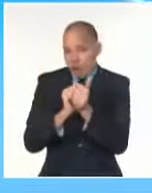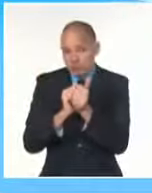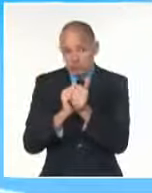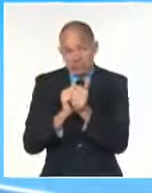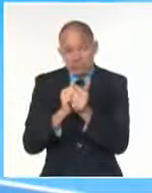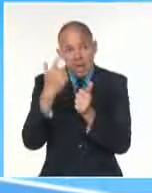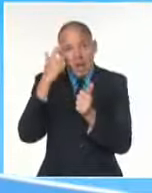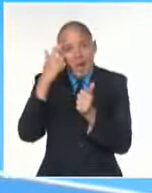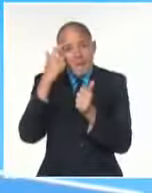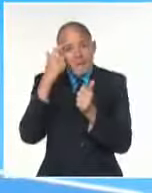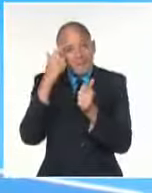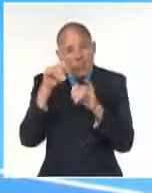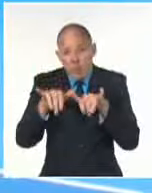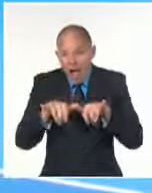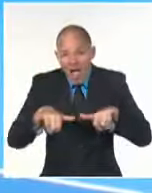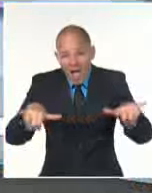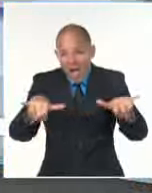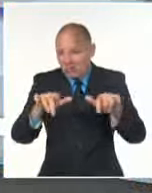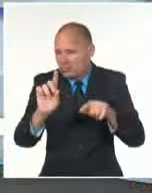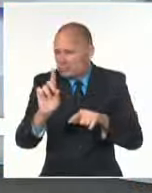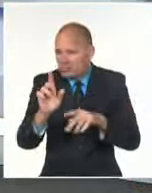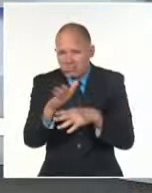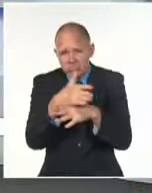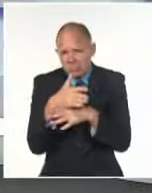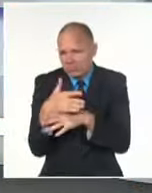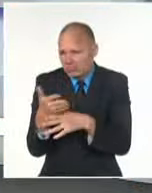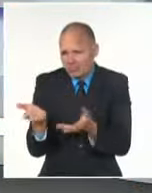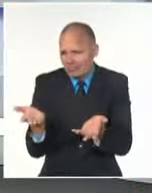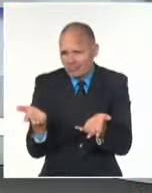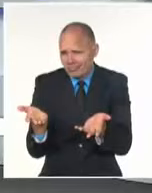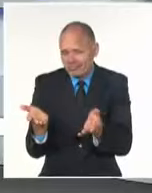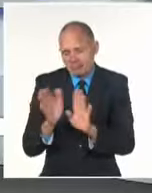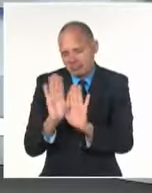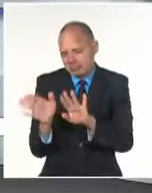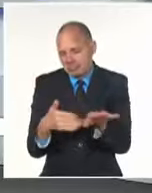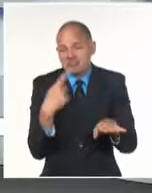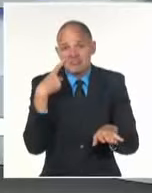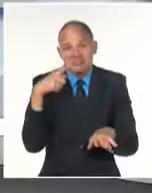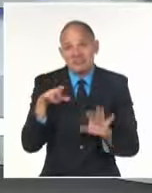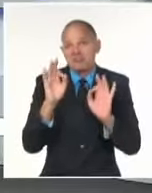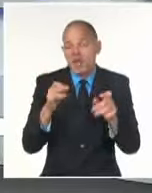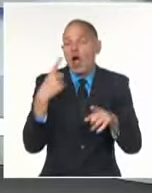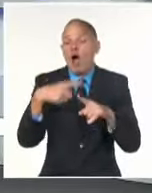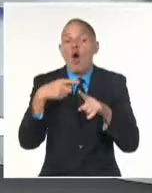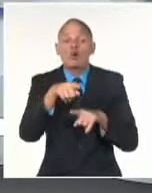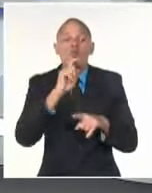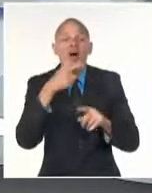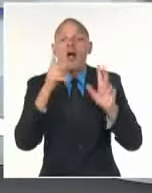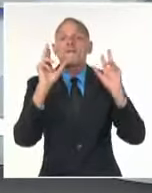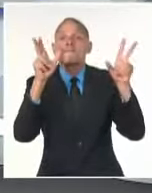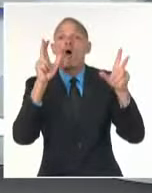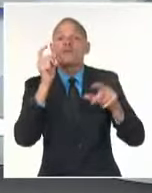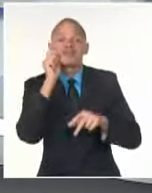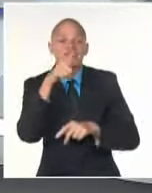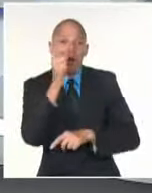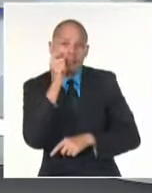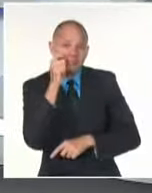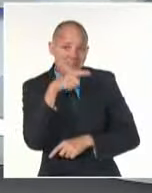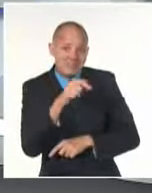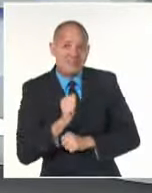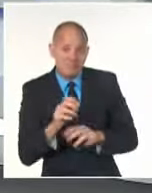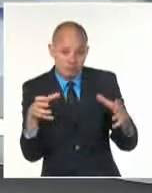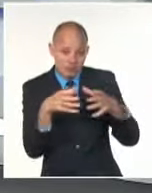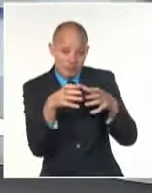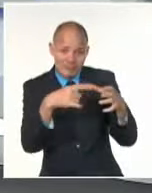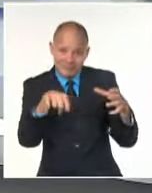qué funcionar igual. Ahí tenemos el voleibol masculino, que es uno de los ejemplos positivos. Lo cierto es que